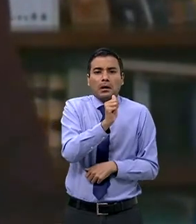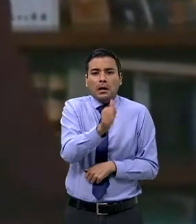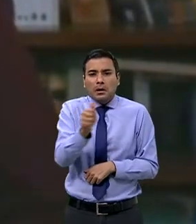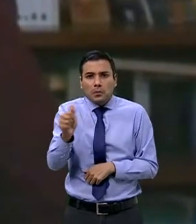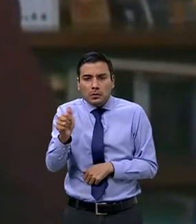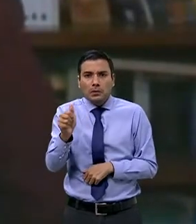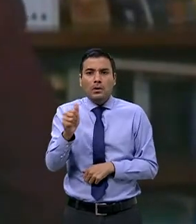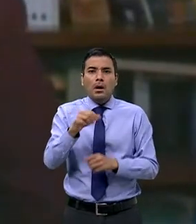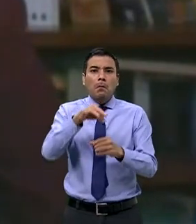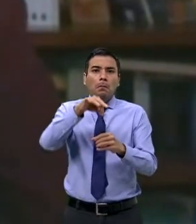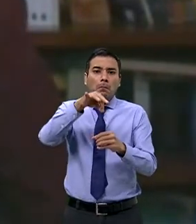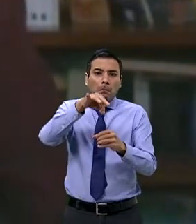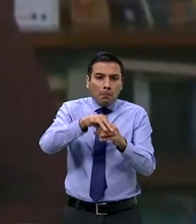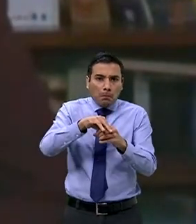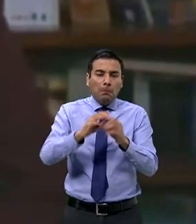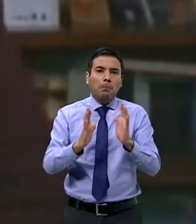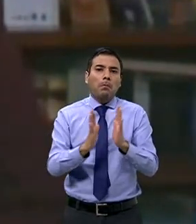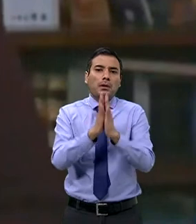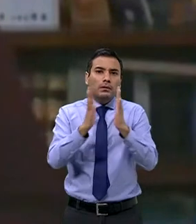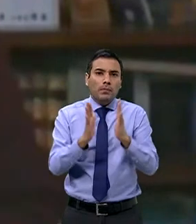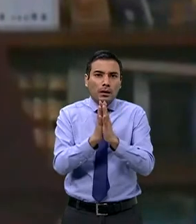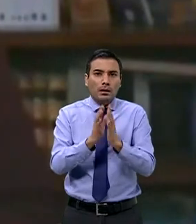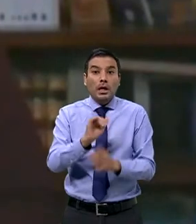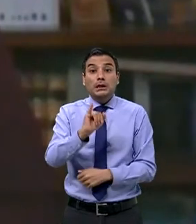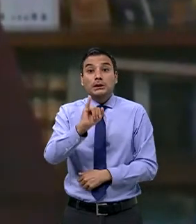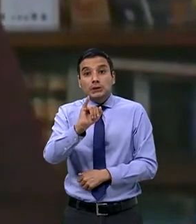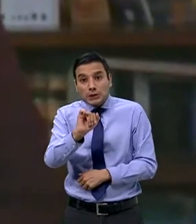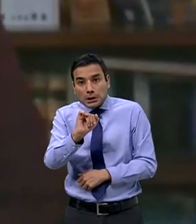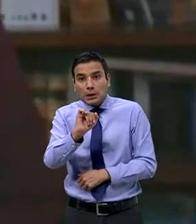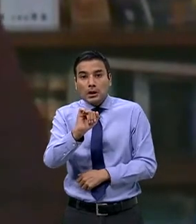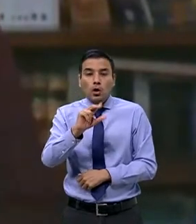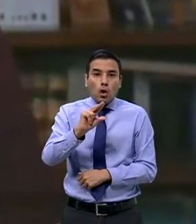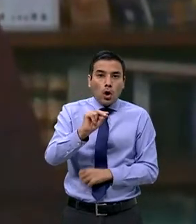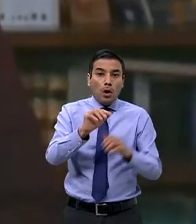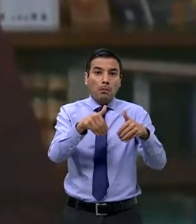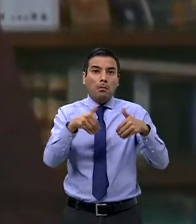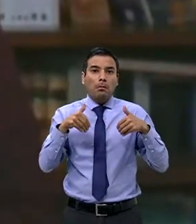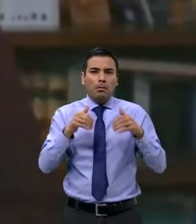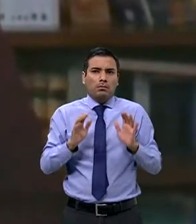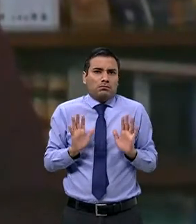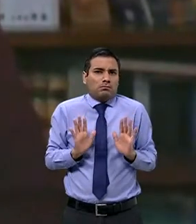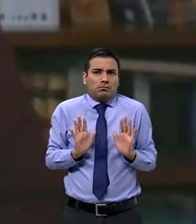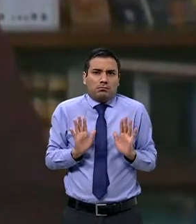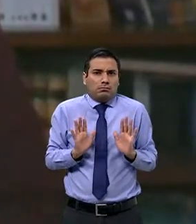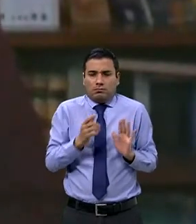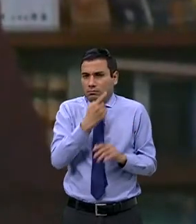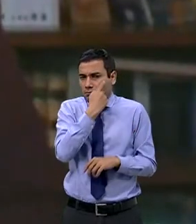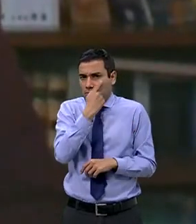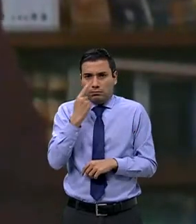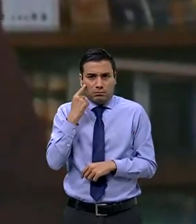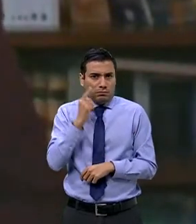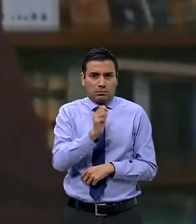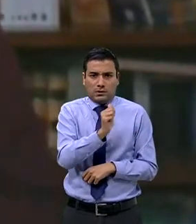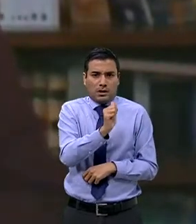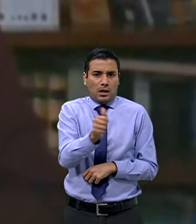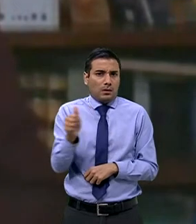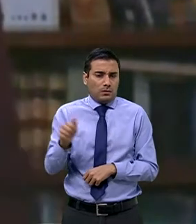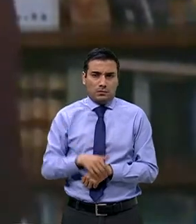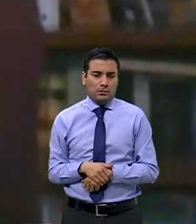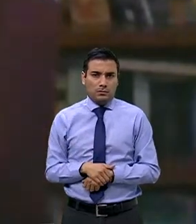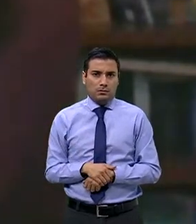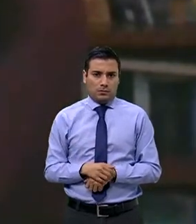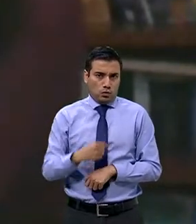el que está arropado con un mecanismo de participación ciudadana y me parece que